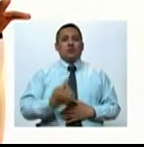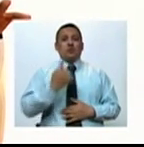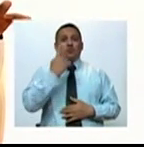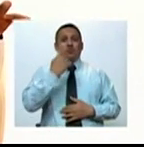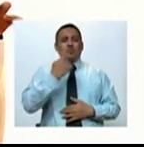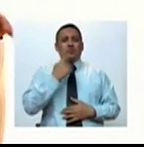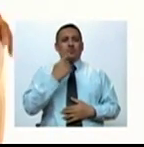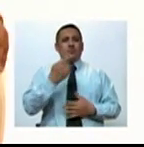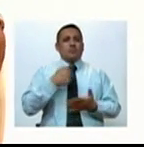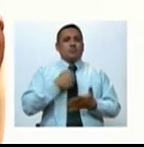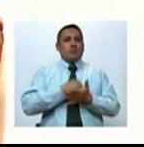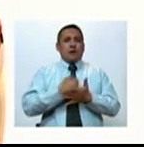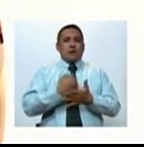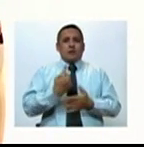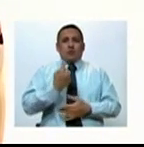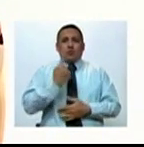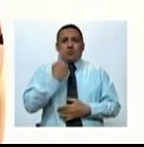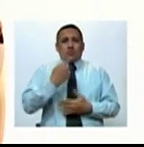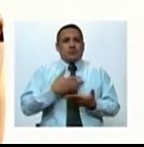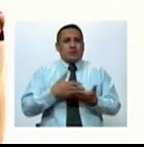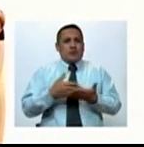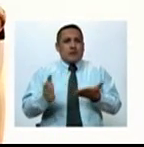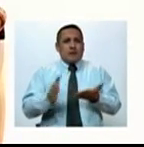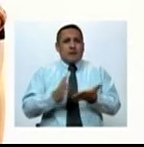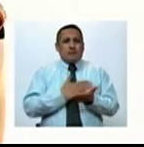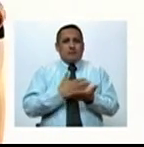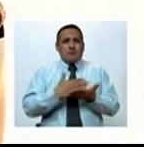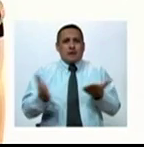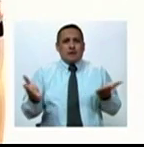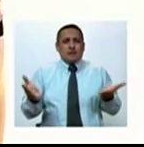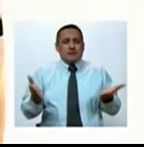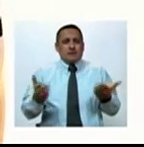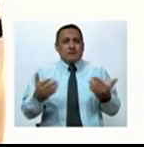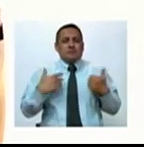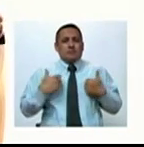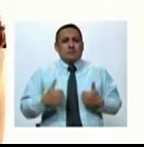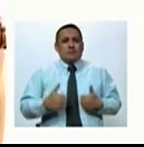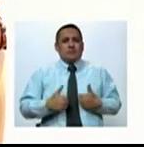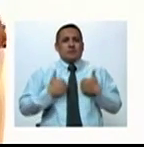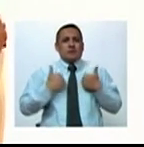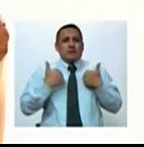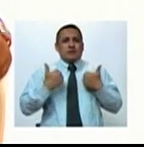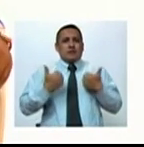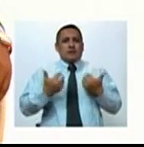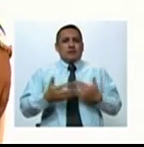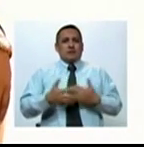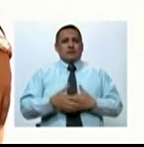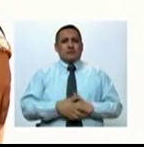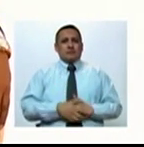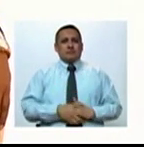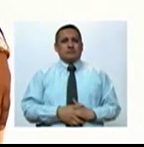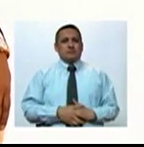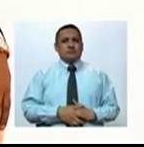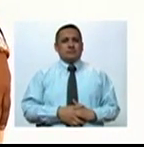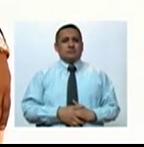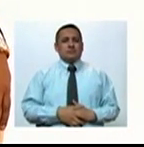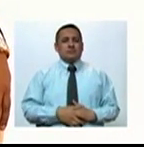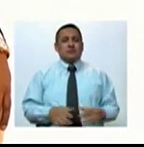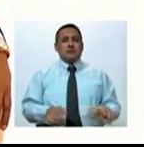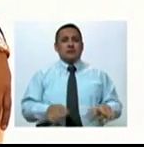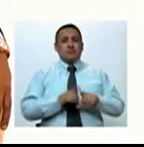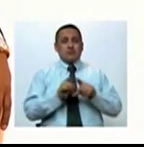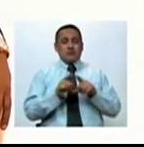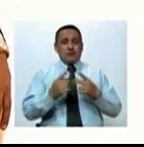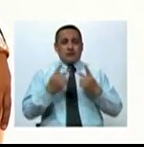único ingreso y que es lo único que le permite sobrevivir, y por